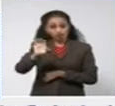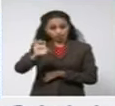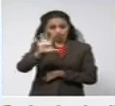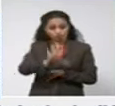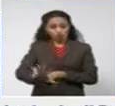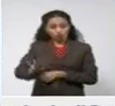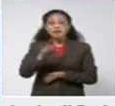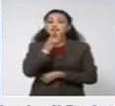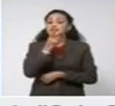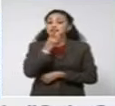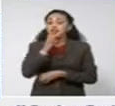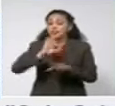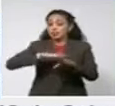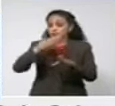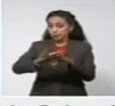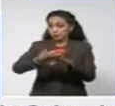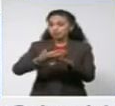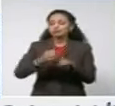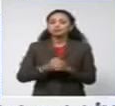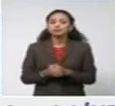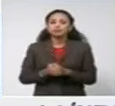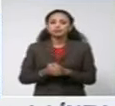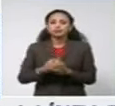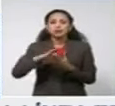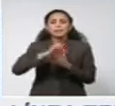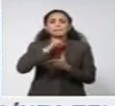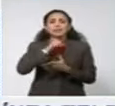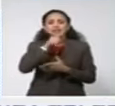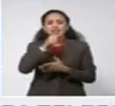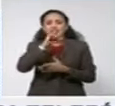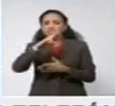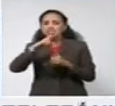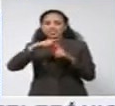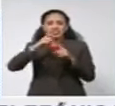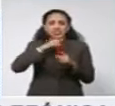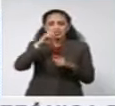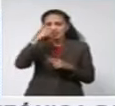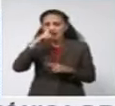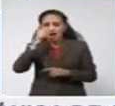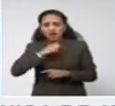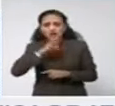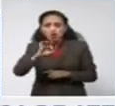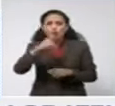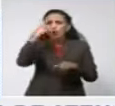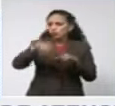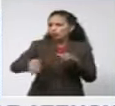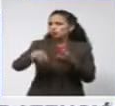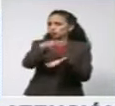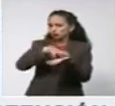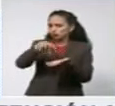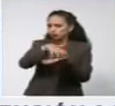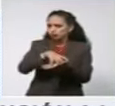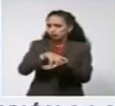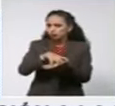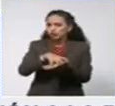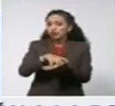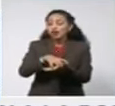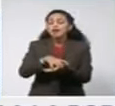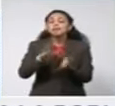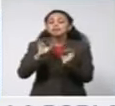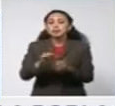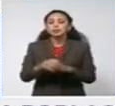Después viene el Mediterráneo, después viene el Pacífico Occidental. En azul,